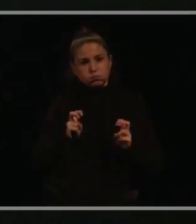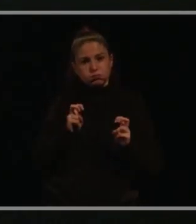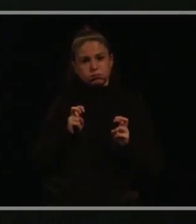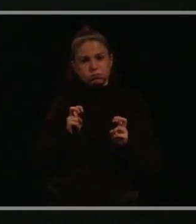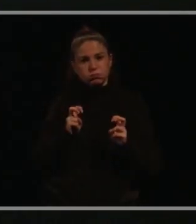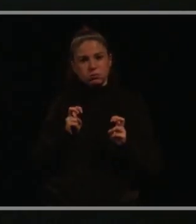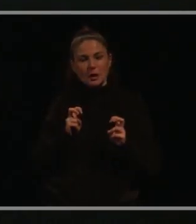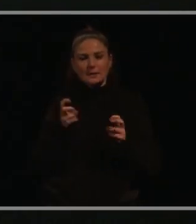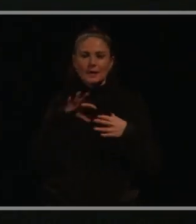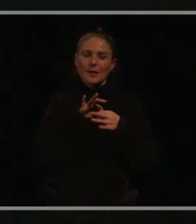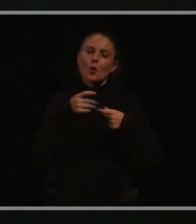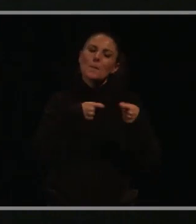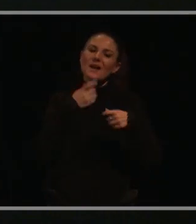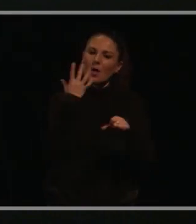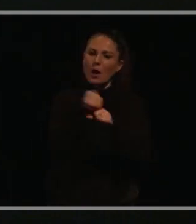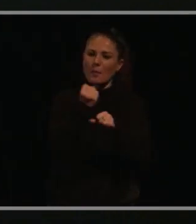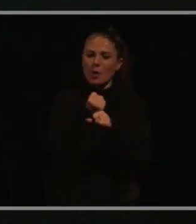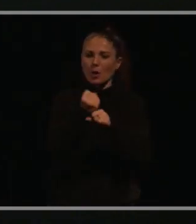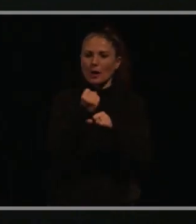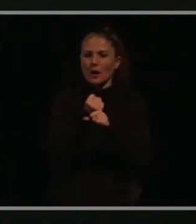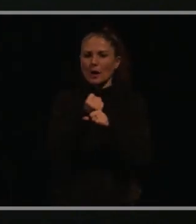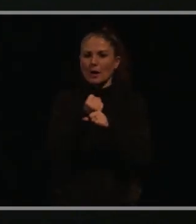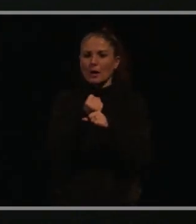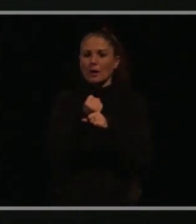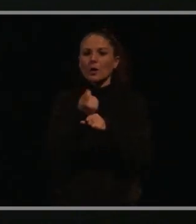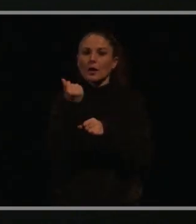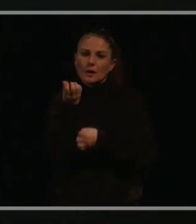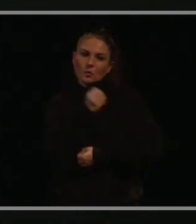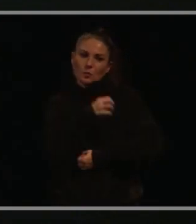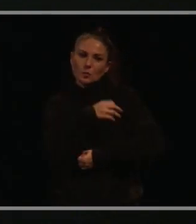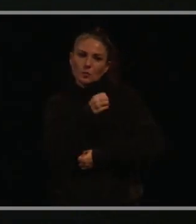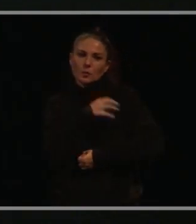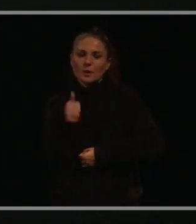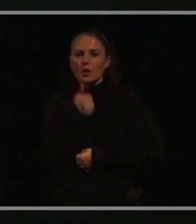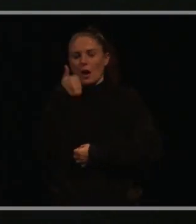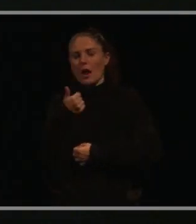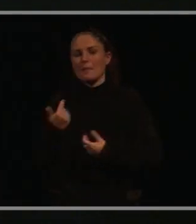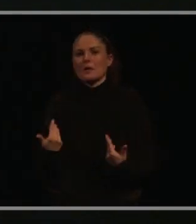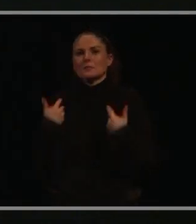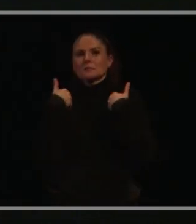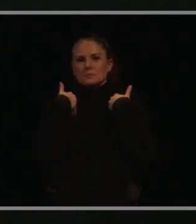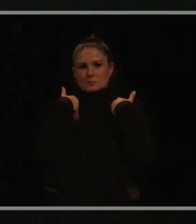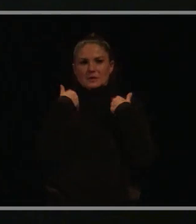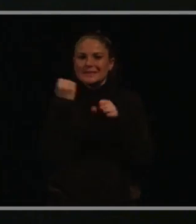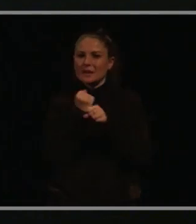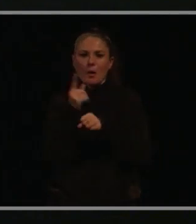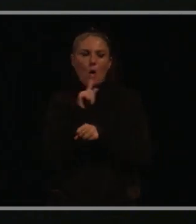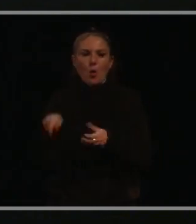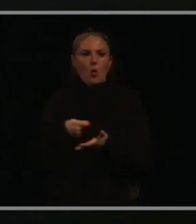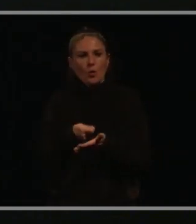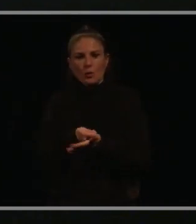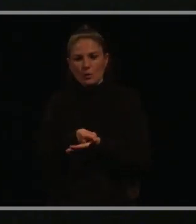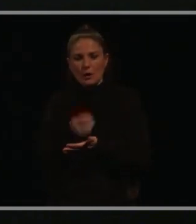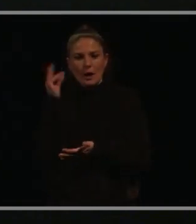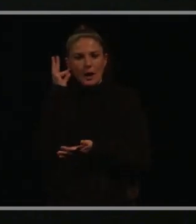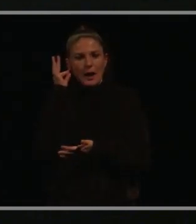la relación con el mercado laboral, con los ingresos y con la mayor carga de trabajo no remunerado. A las mujeres